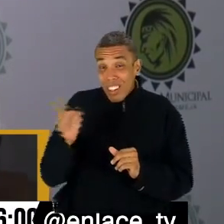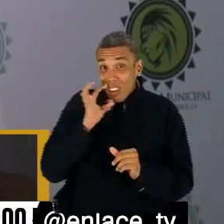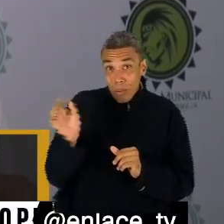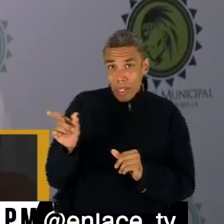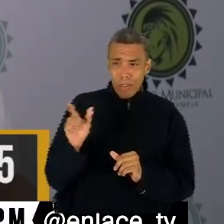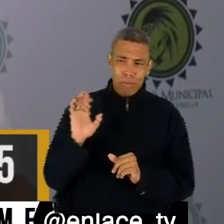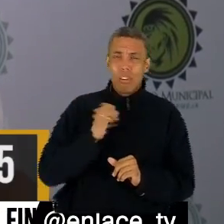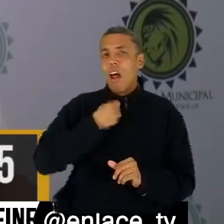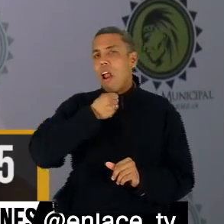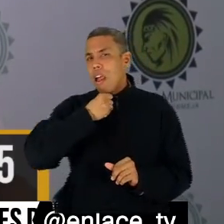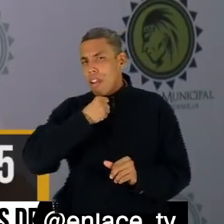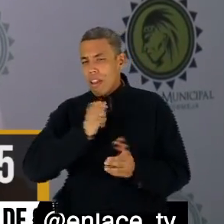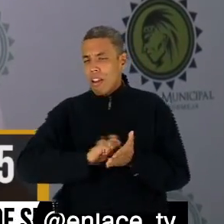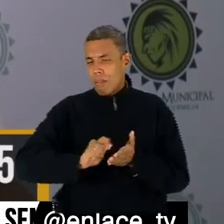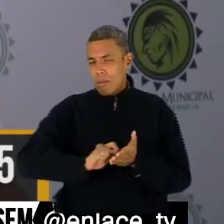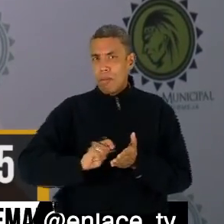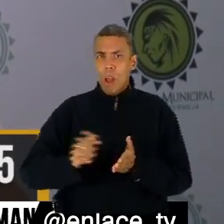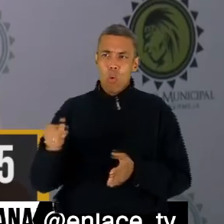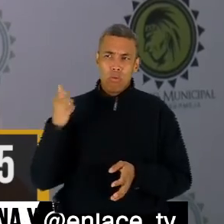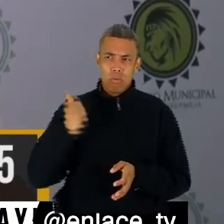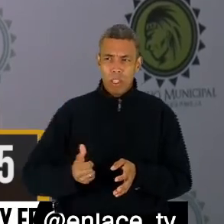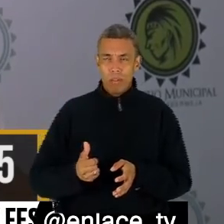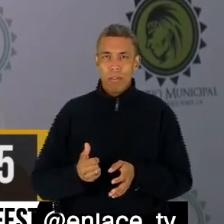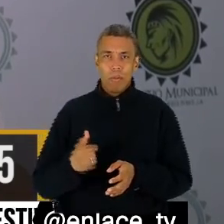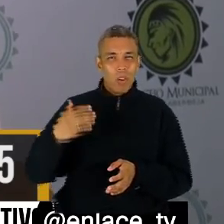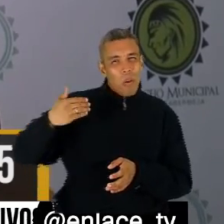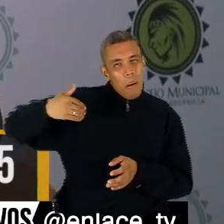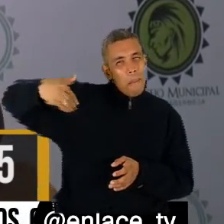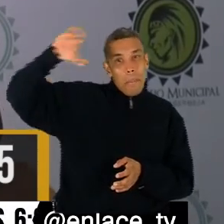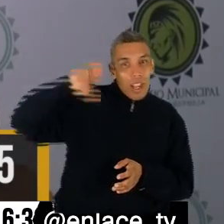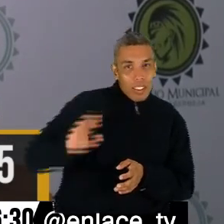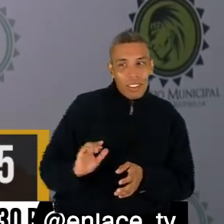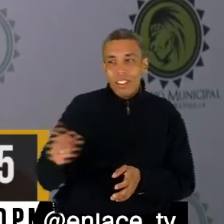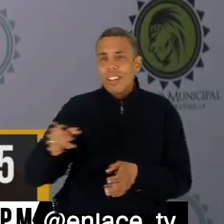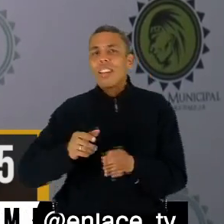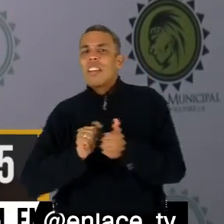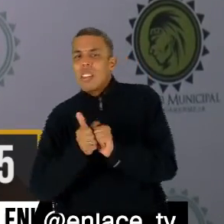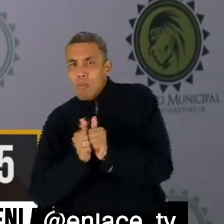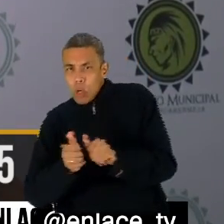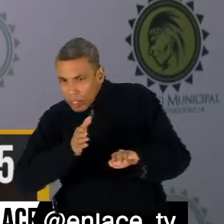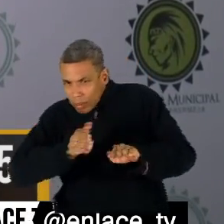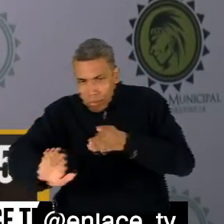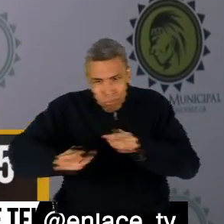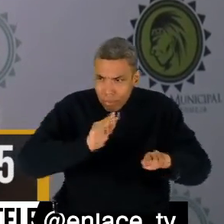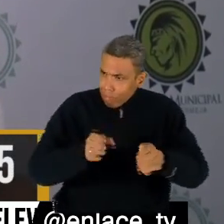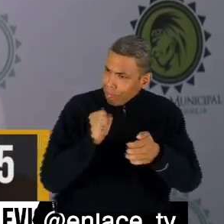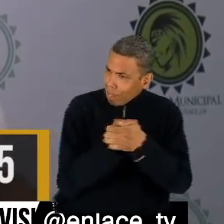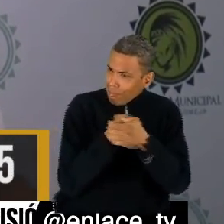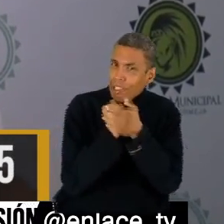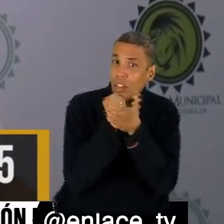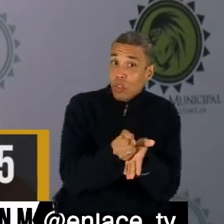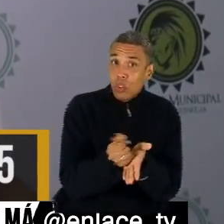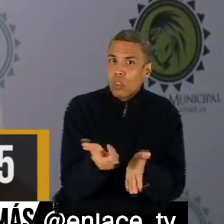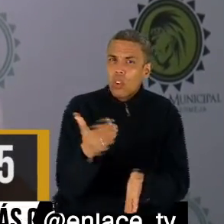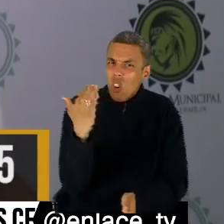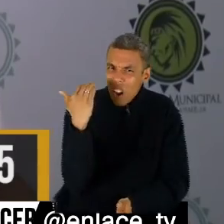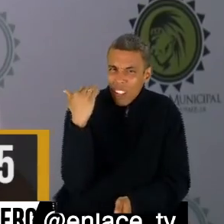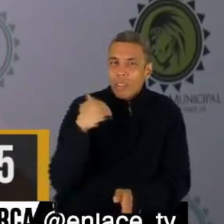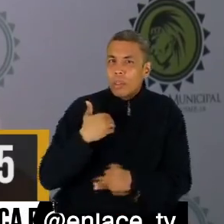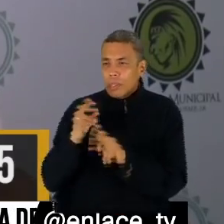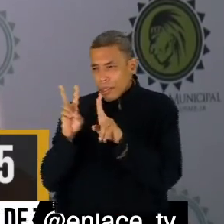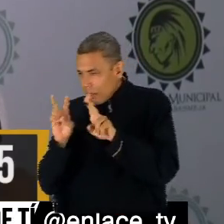periodismo, sino en los inicios del patinaje en Barranca. Yo he venido buscando historias de Raúl Meneses